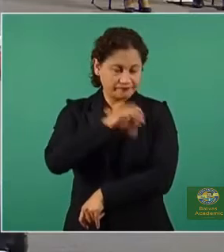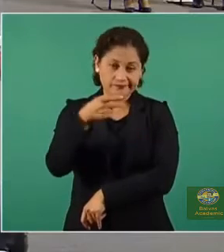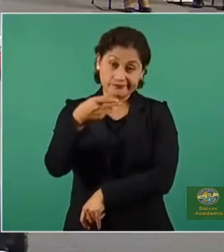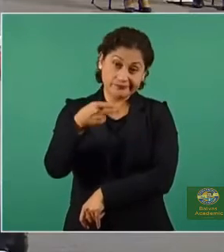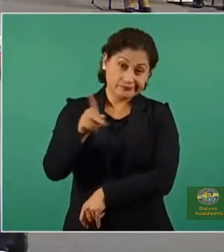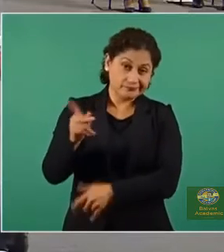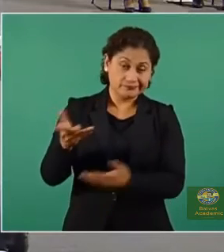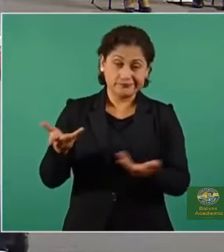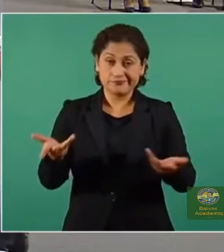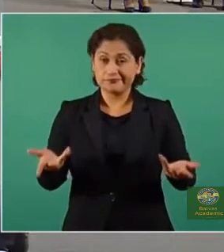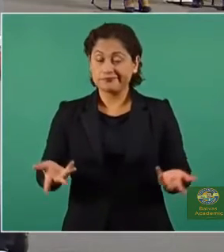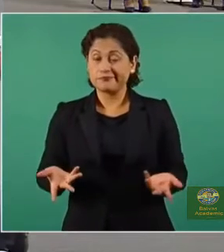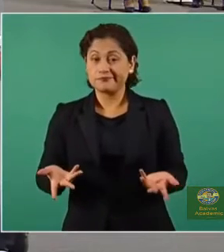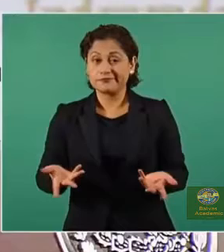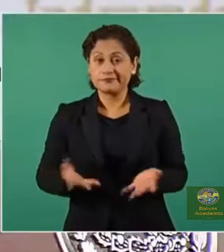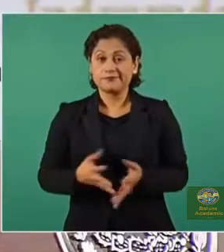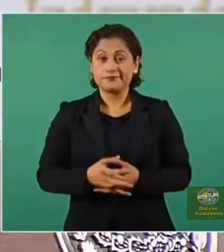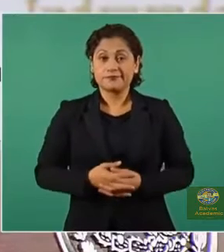Pero